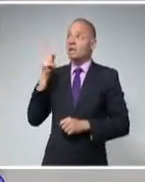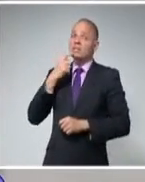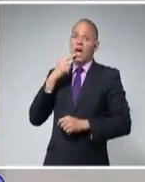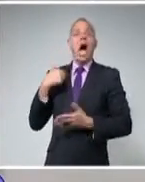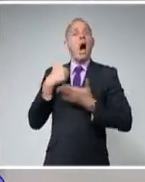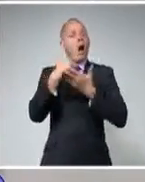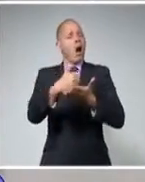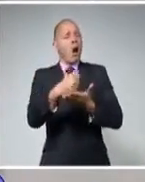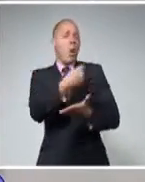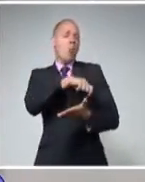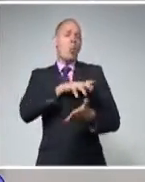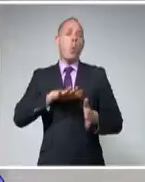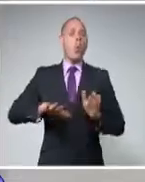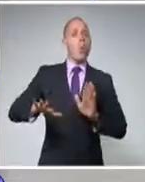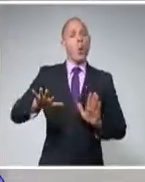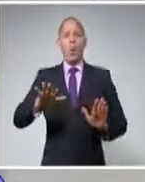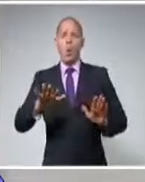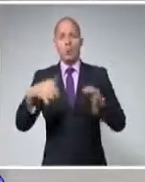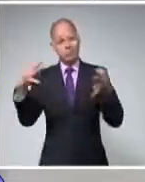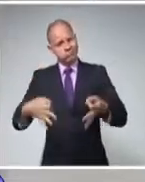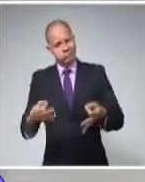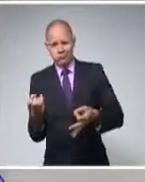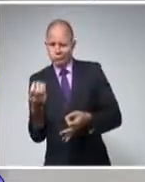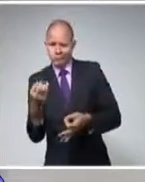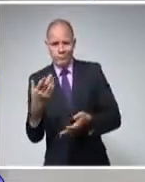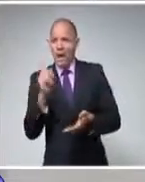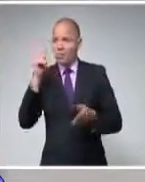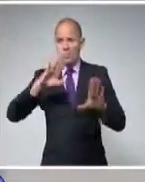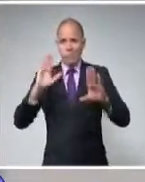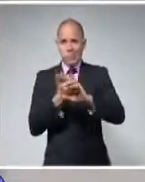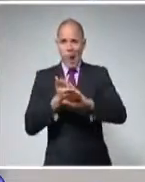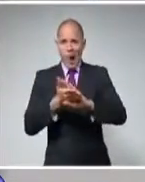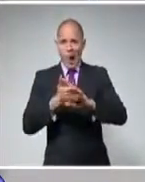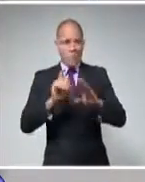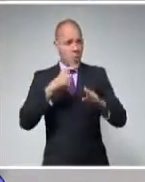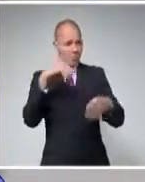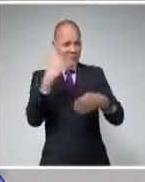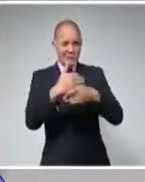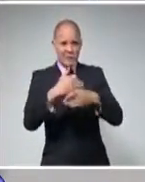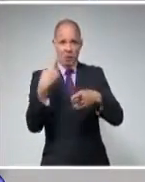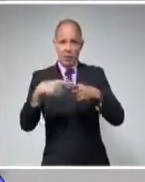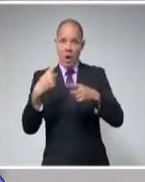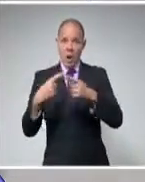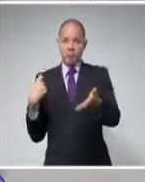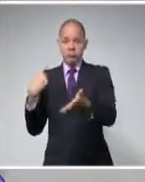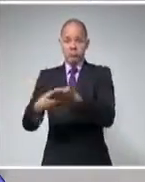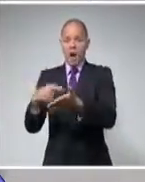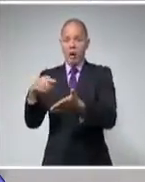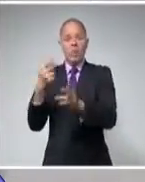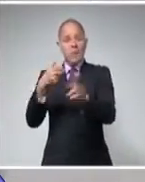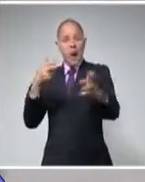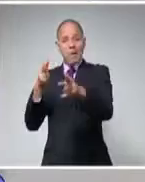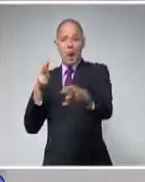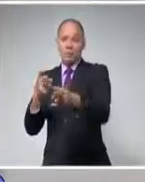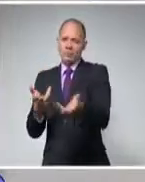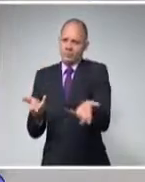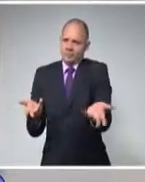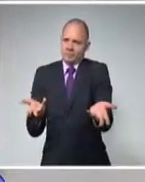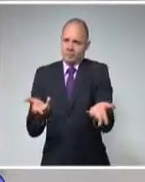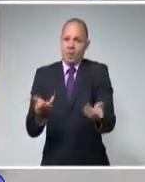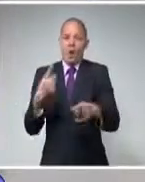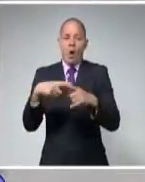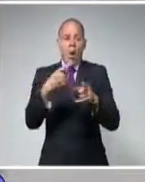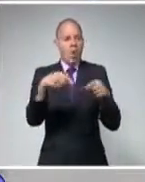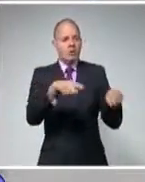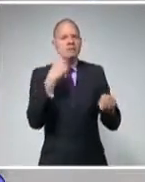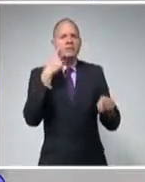sanciones económicas en la práctica y ponen al mismo tiempo el dinero para los atentados donde mueren los civiles. La guerra se